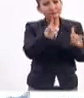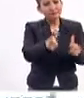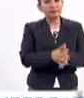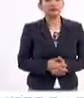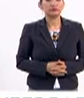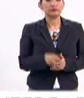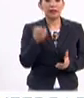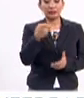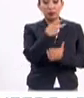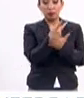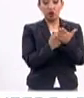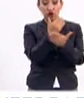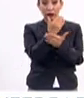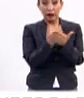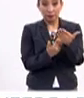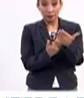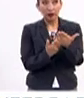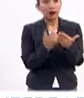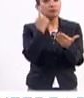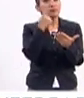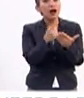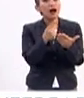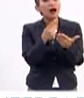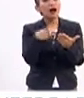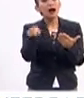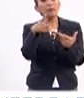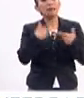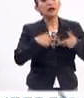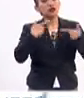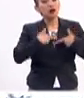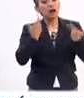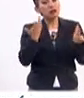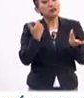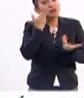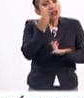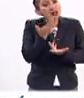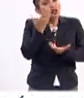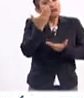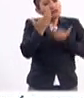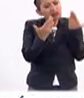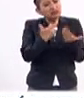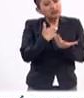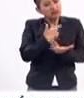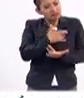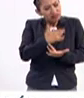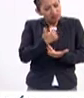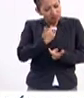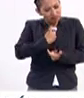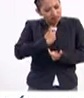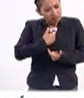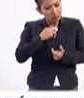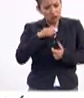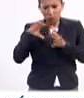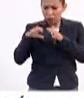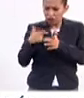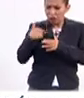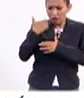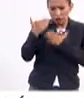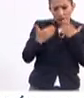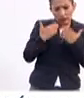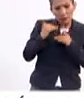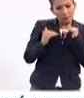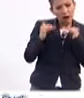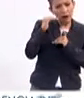es un programa para personas que están comprometidas consigo mismo y con su comunidad.